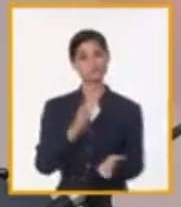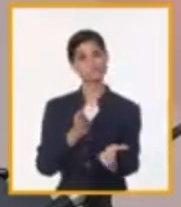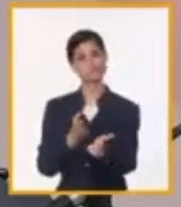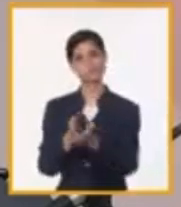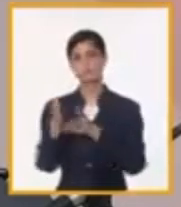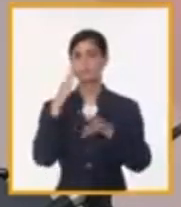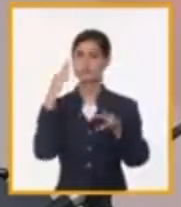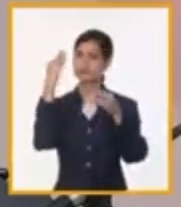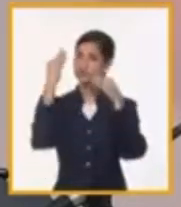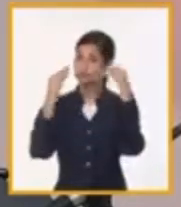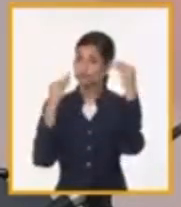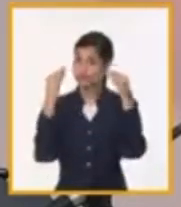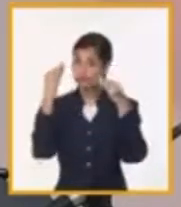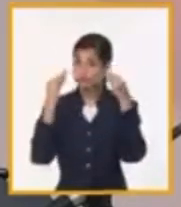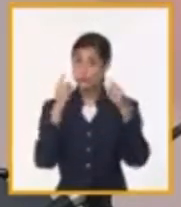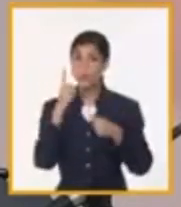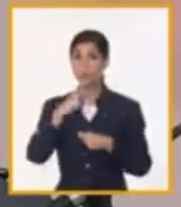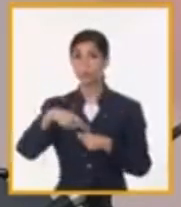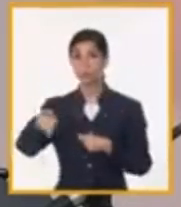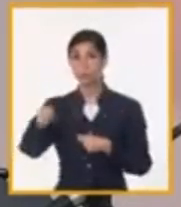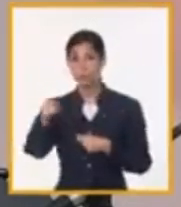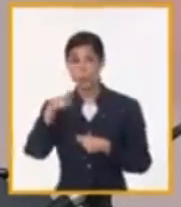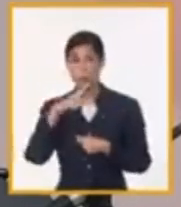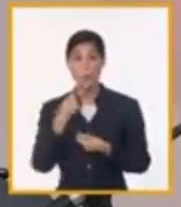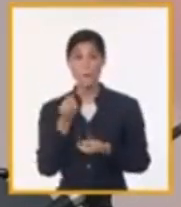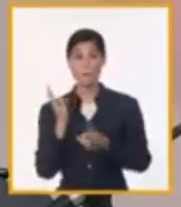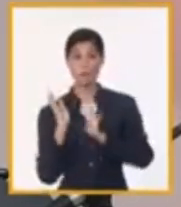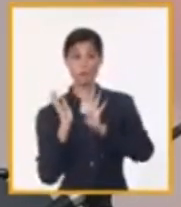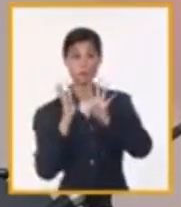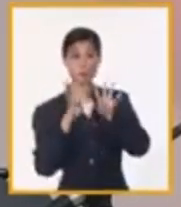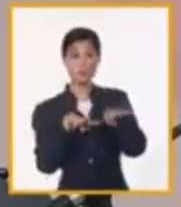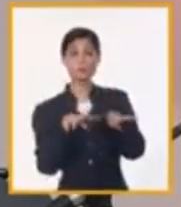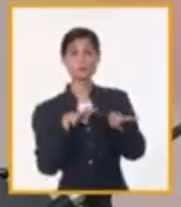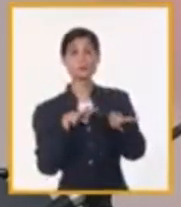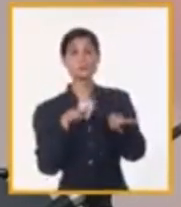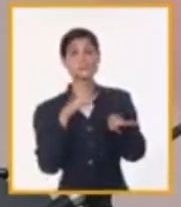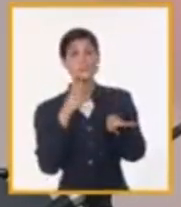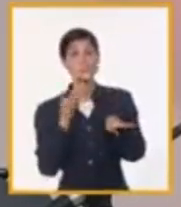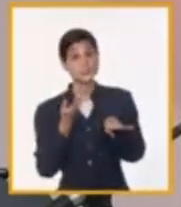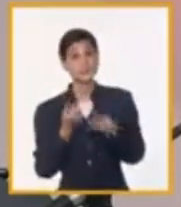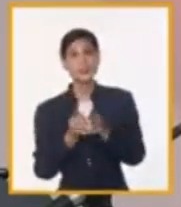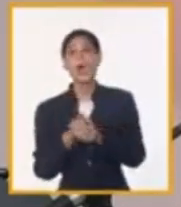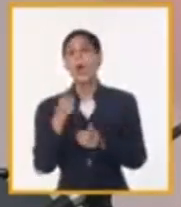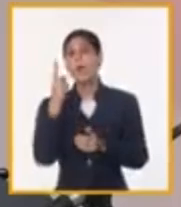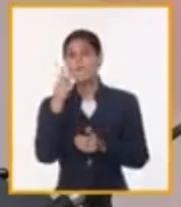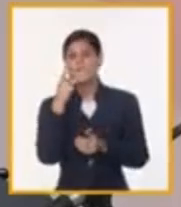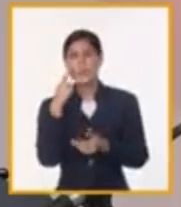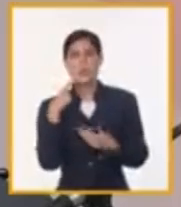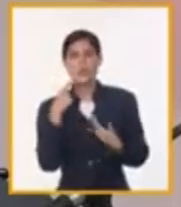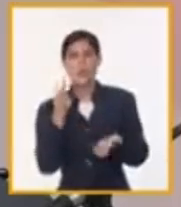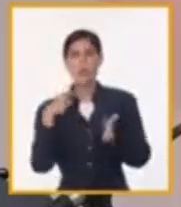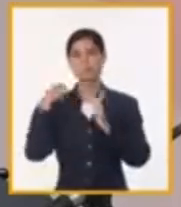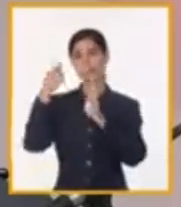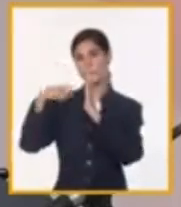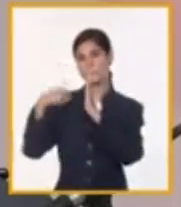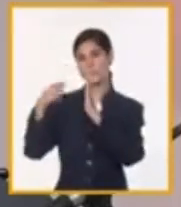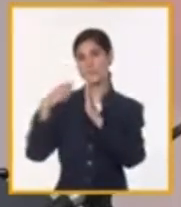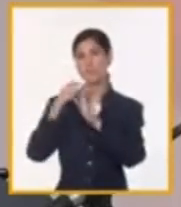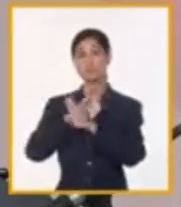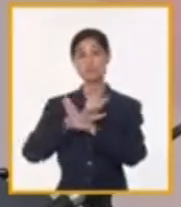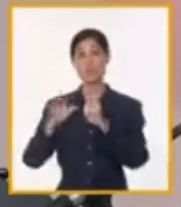sigue causando mucha atención no es para menos vamos a ver este reportaje sobre lo más